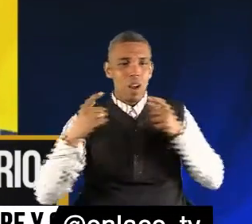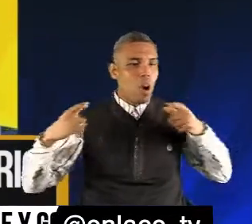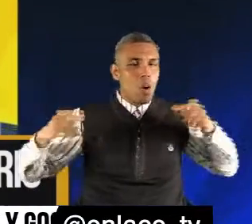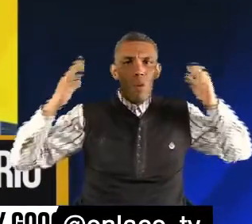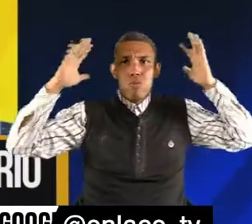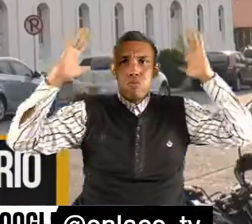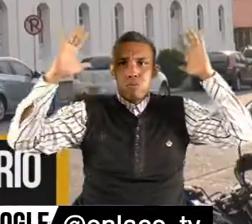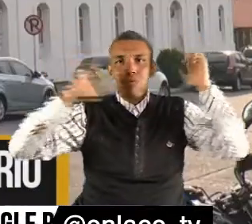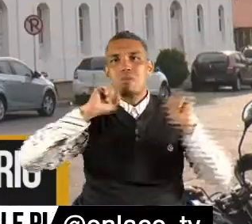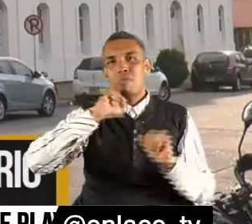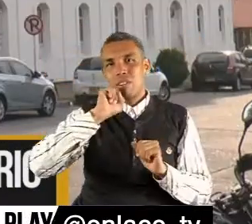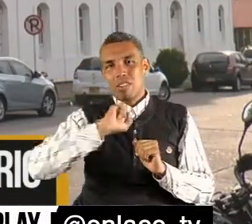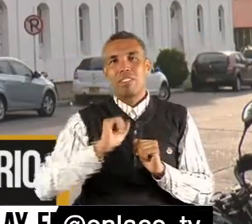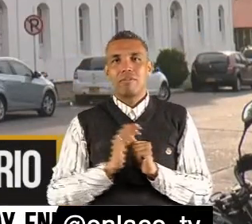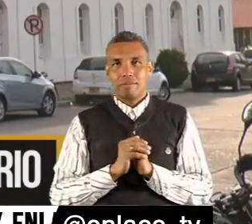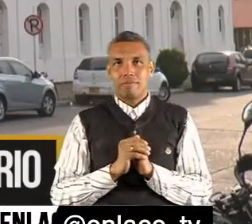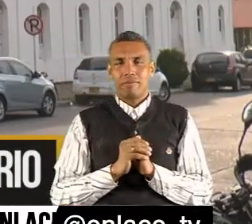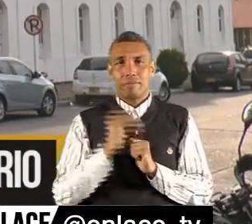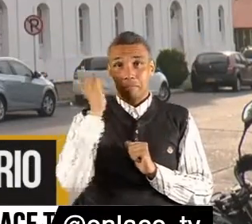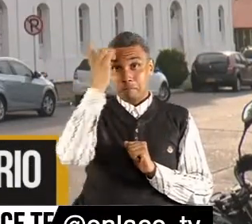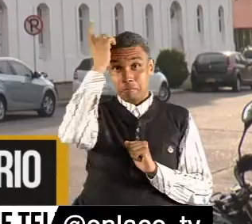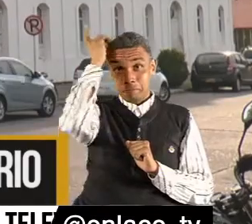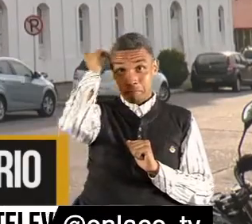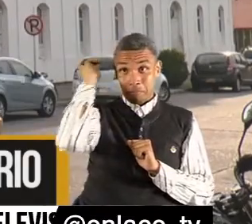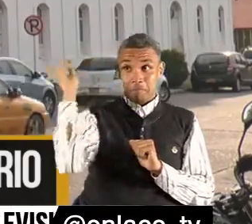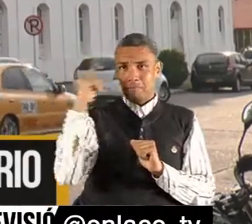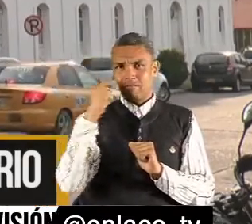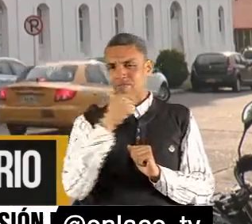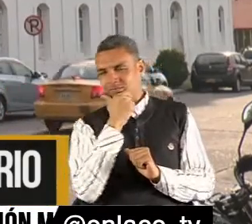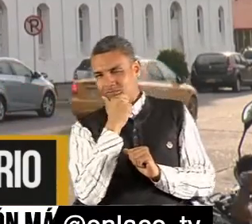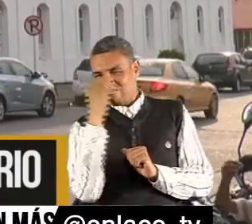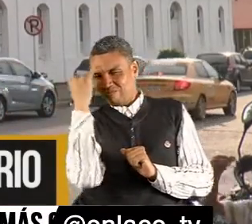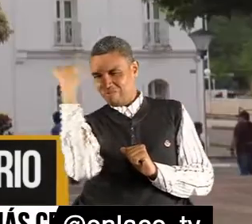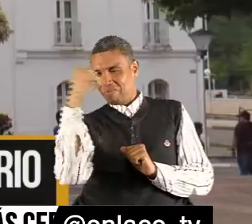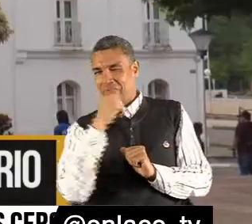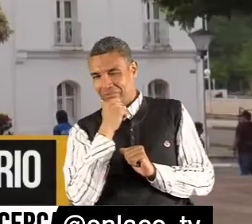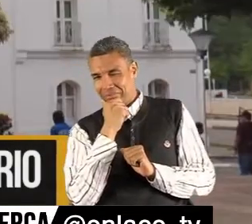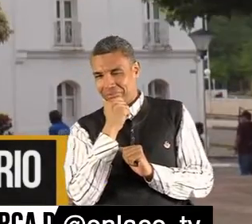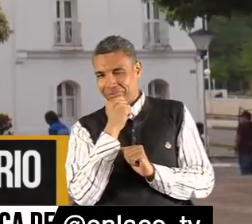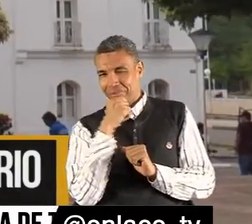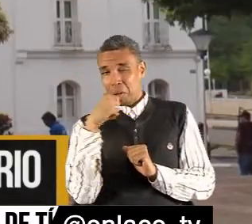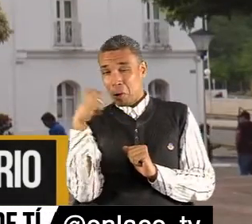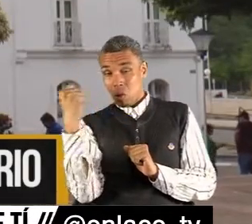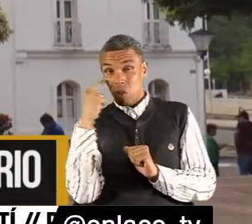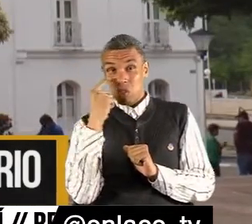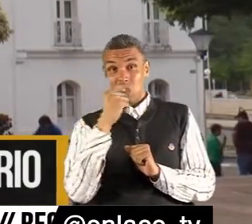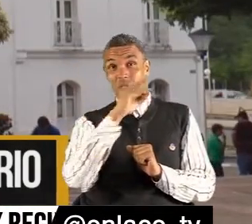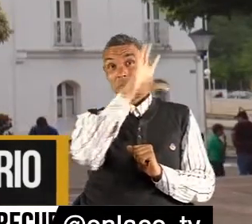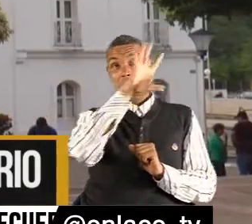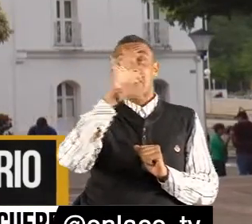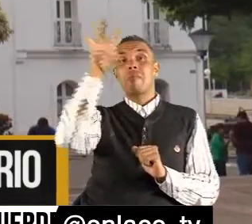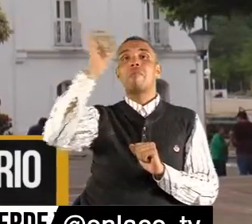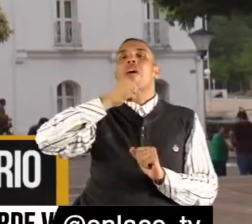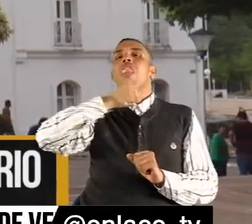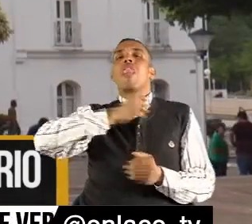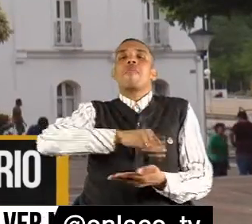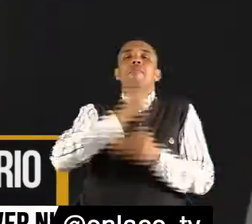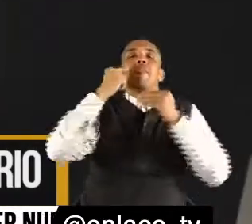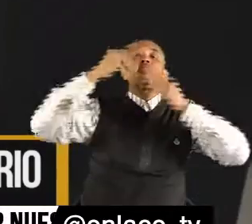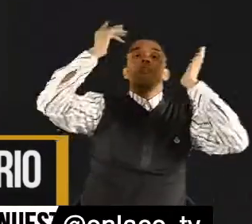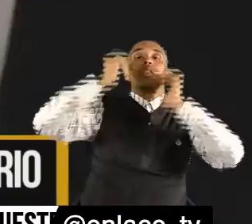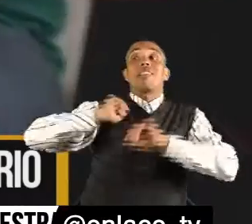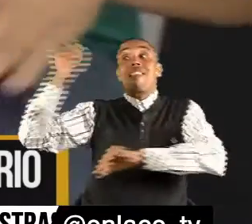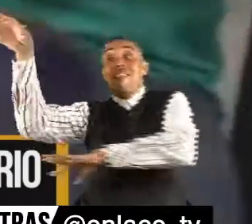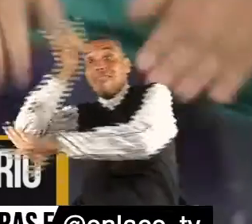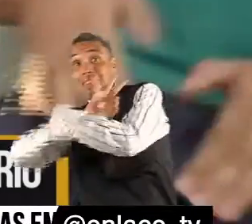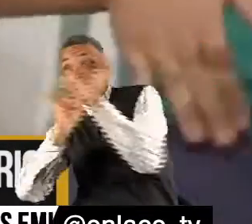Creo en lo Nuestro. La administración municipal decidió brindarle la oportunidad a los artistas de Barranca Bermeja para que expresen su talento